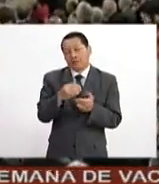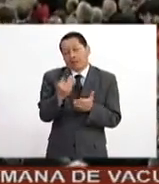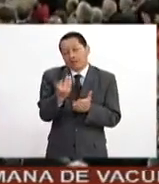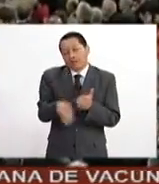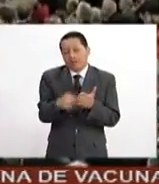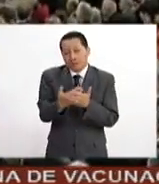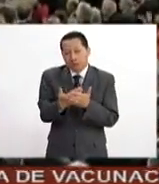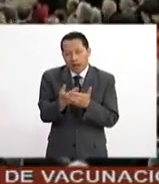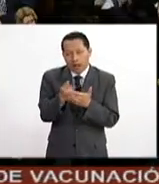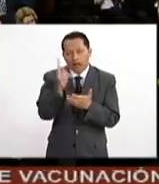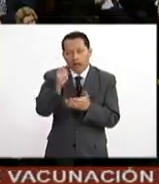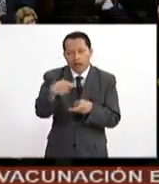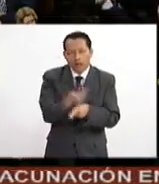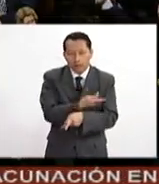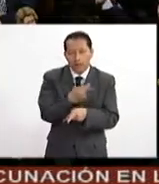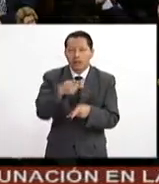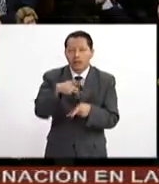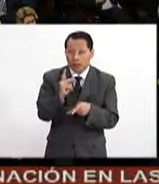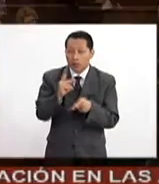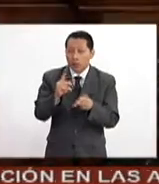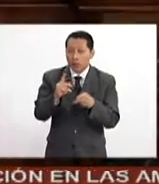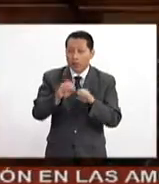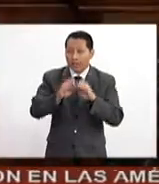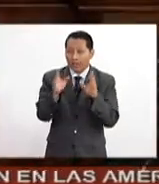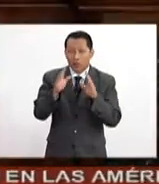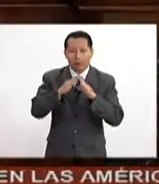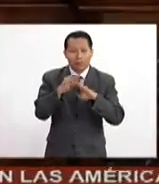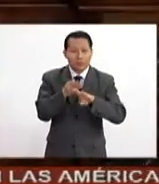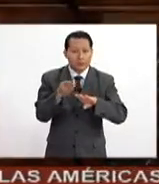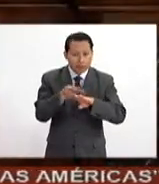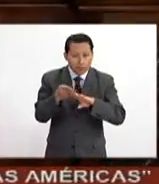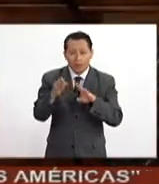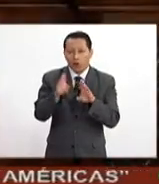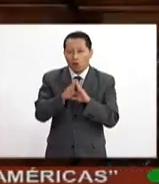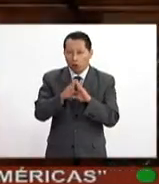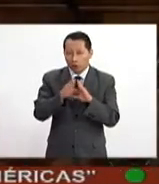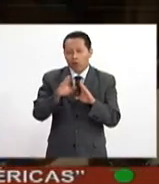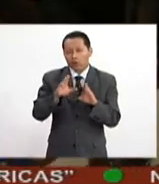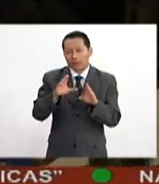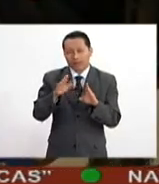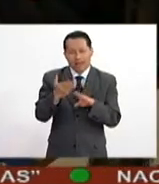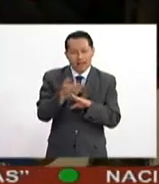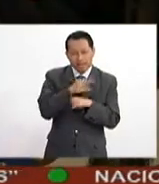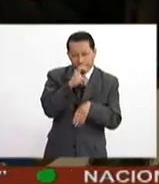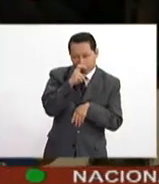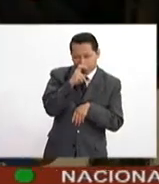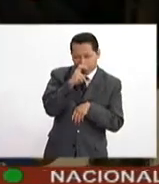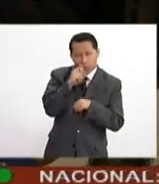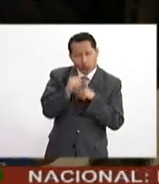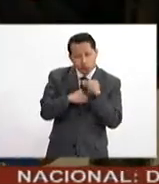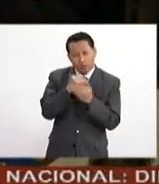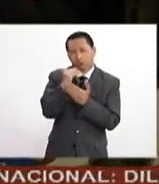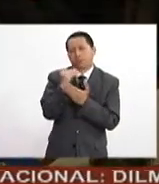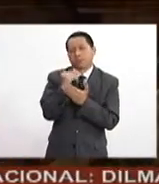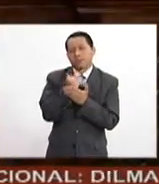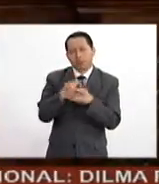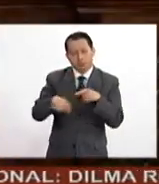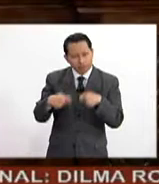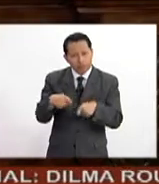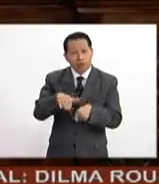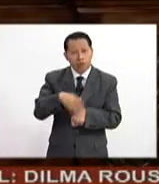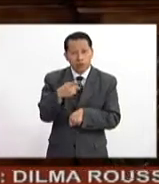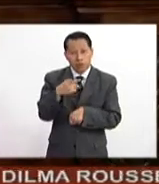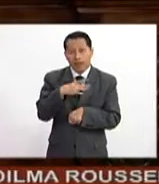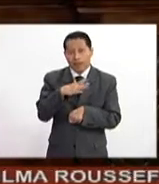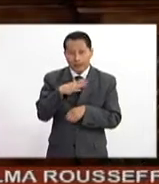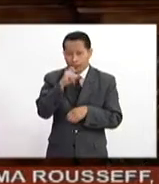embargo, queda claro que la Casa Blanca está empezando a deslizarse y a flexibilizarse de su posición, porque definitivamente los demócratas dejaron muy claro, tanto